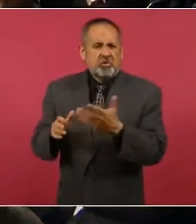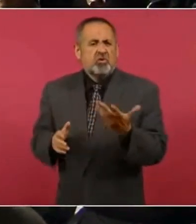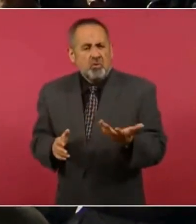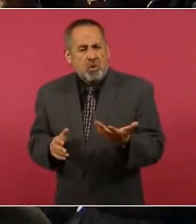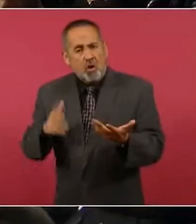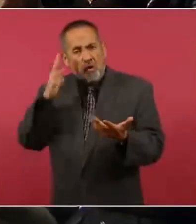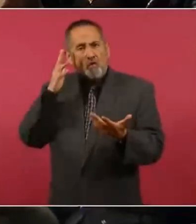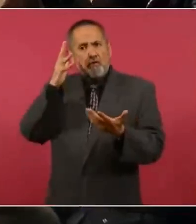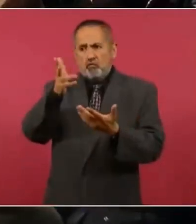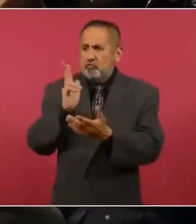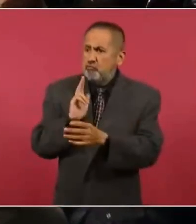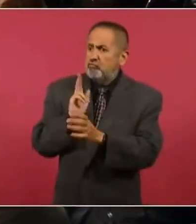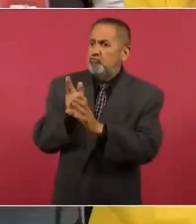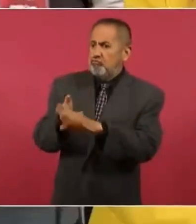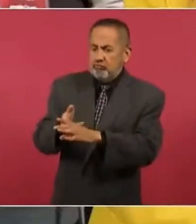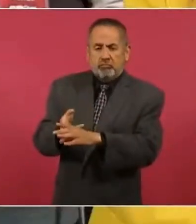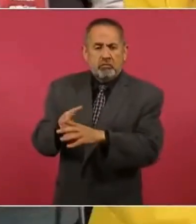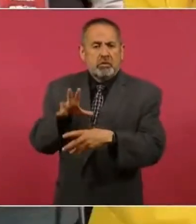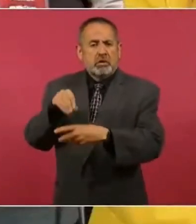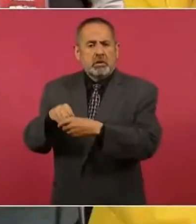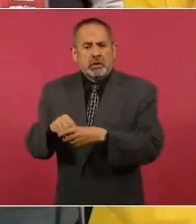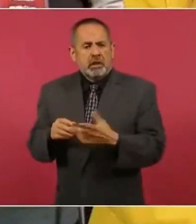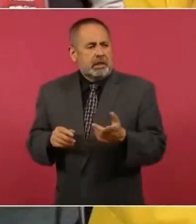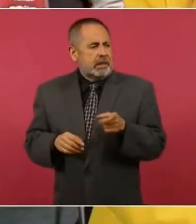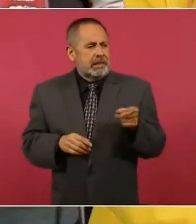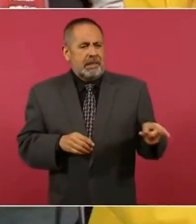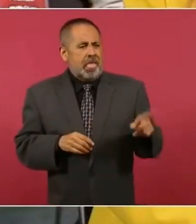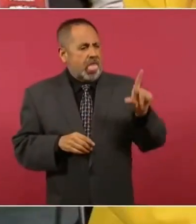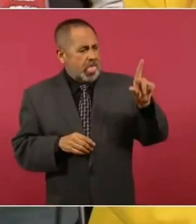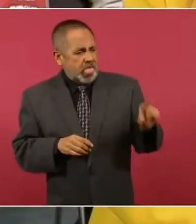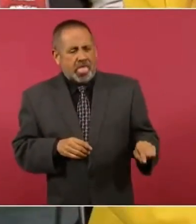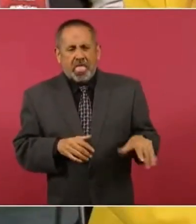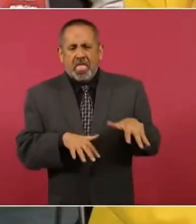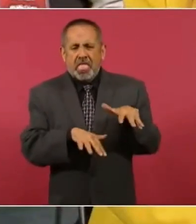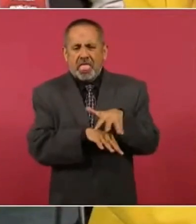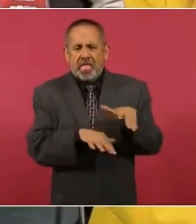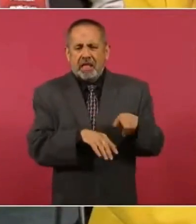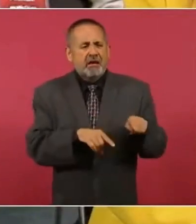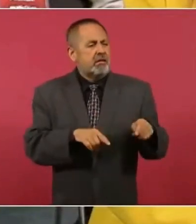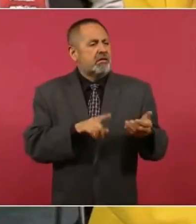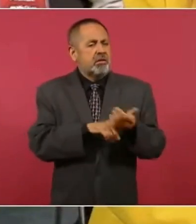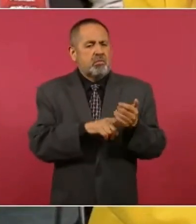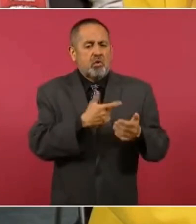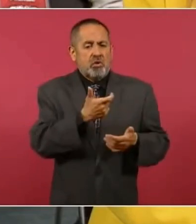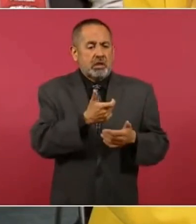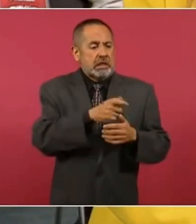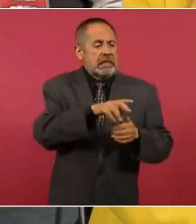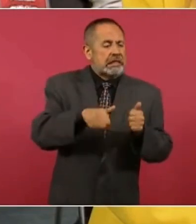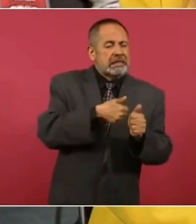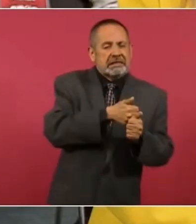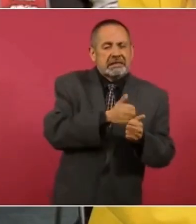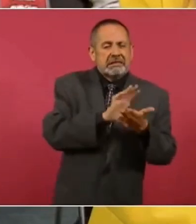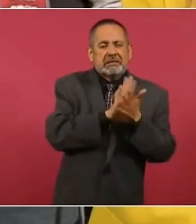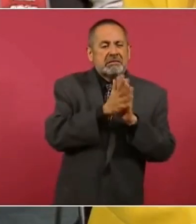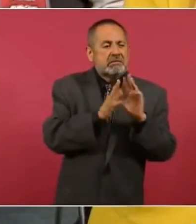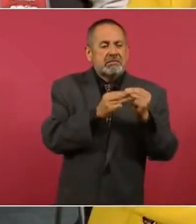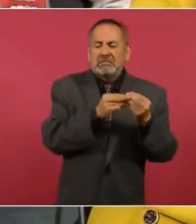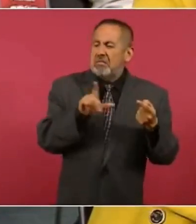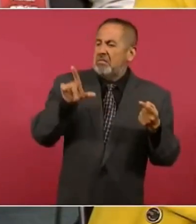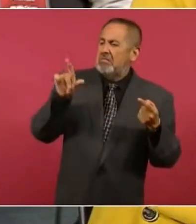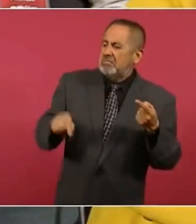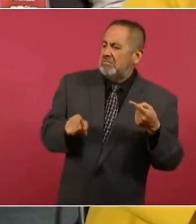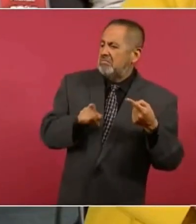desean formar partes de ellas, cuando un delincuente de tan baja calidad moral, utilizando recursos económicos del crimen, los puede